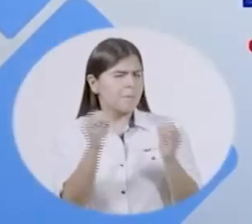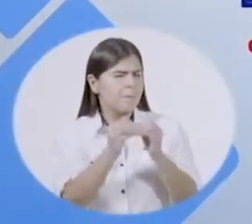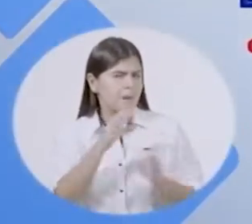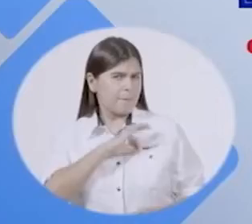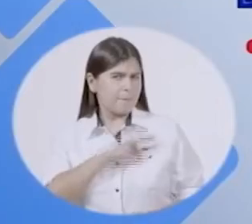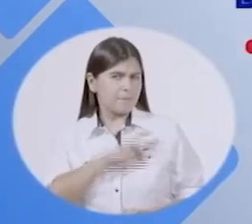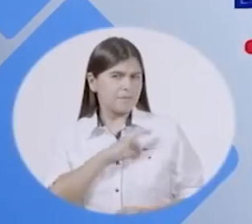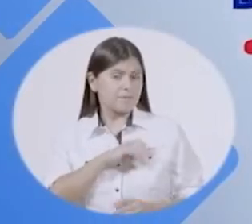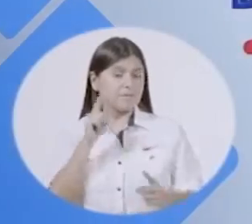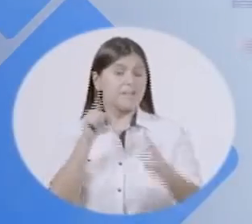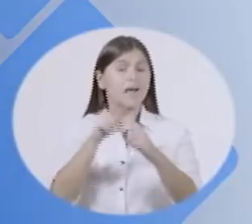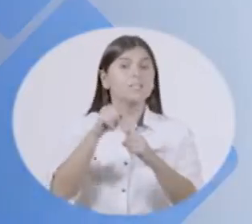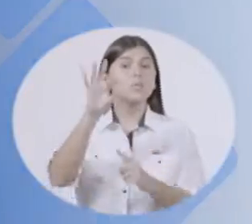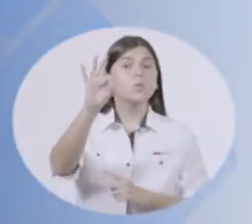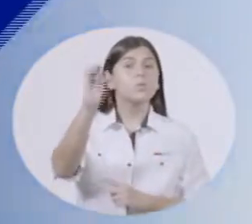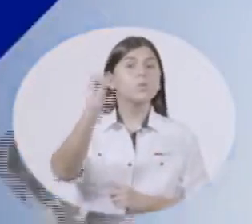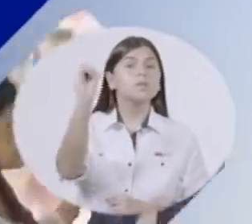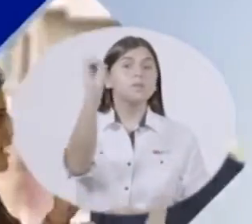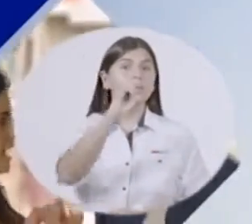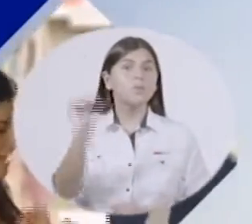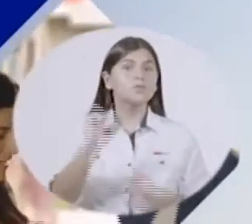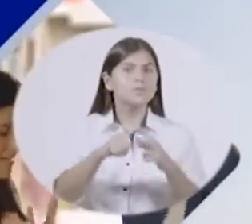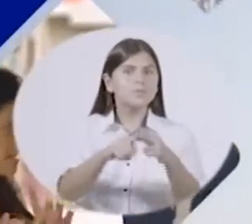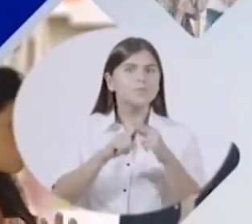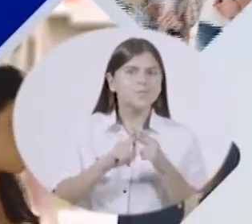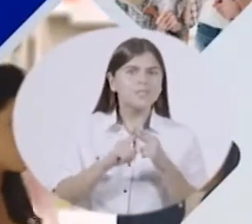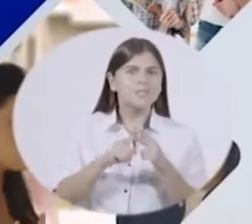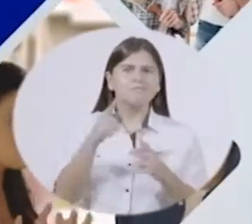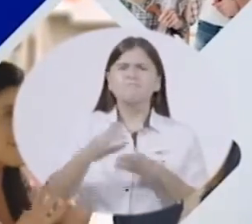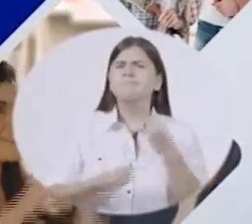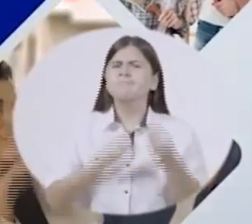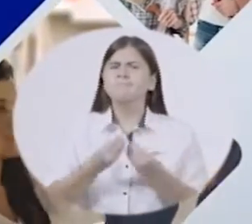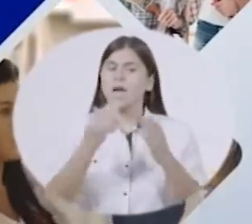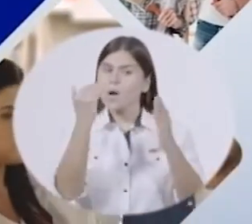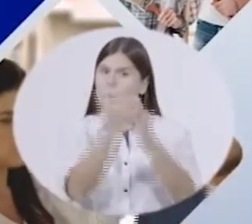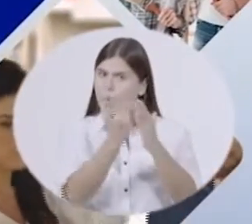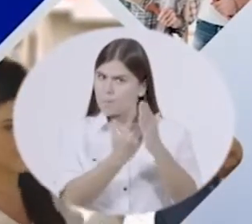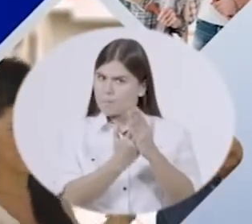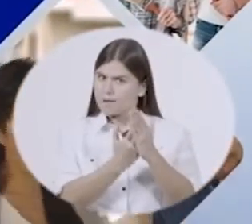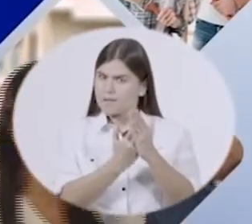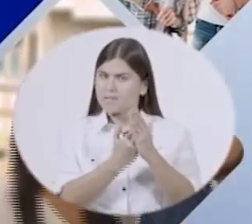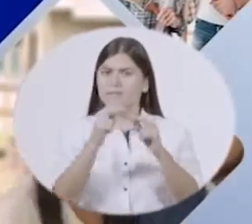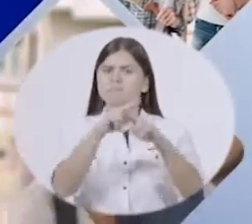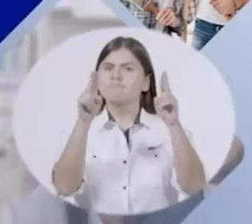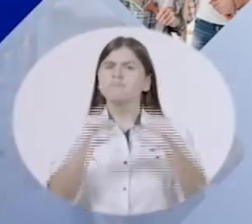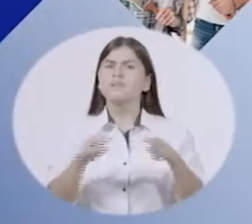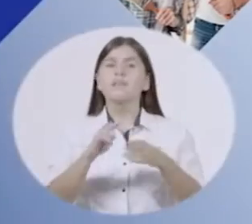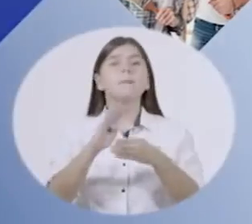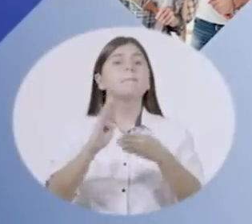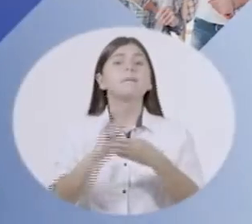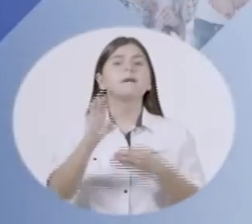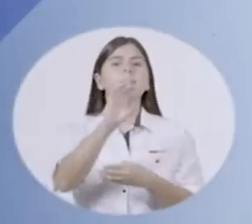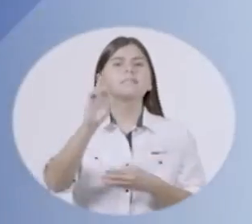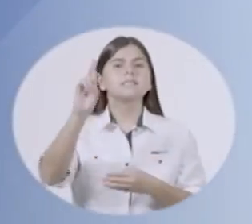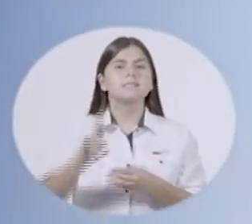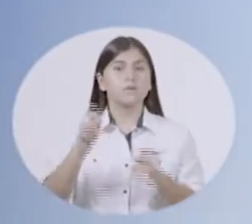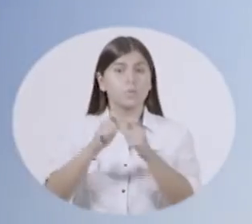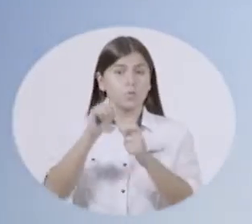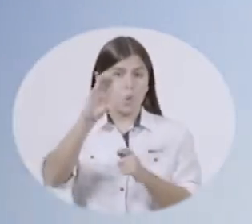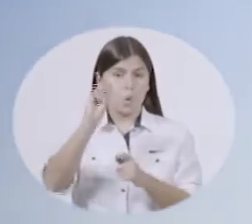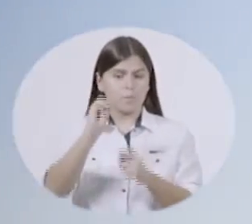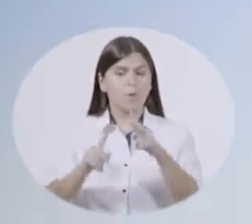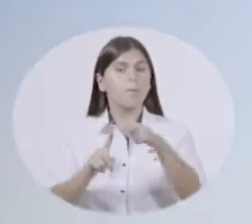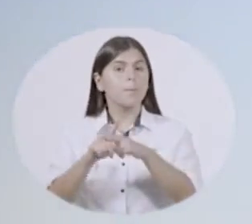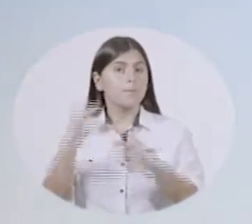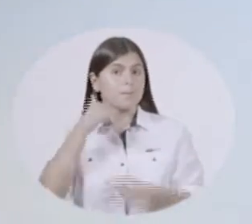convenga hasta con un 90% de financiamiento solo complete el formulario en BancoBCR.com o en la